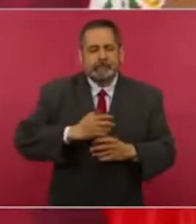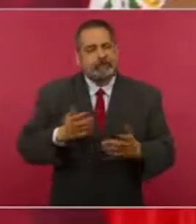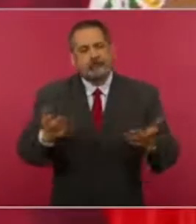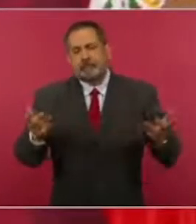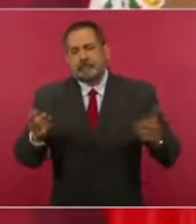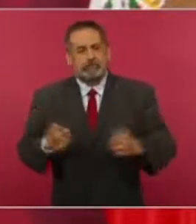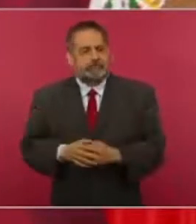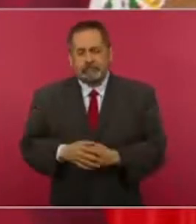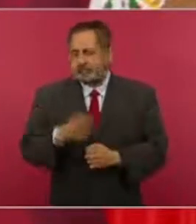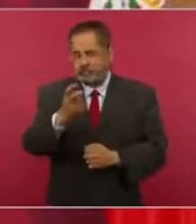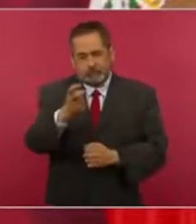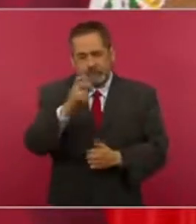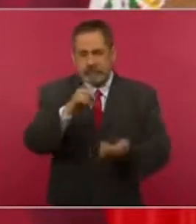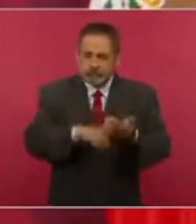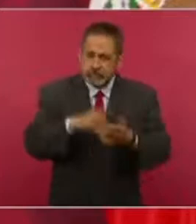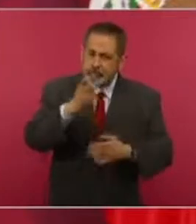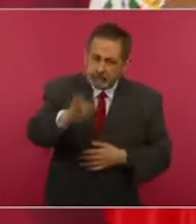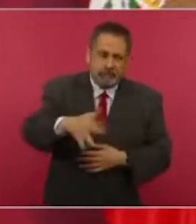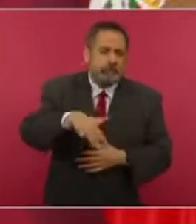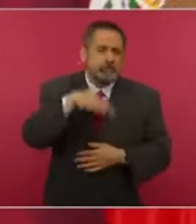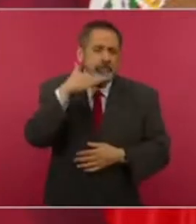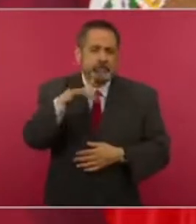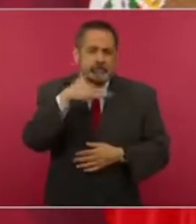que eso es corrupción.